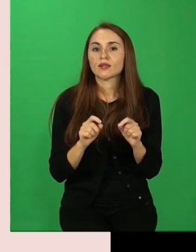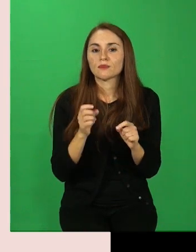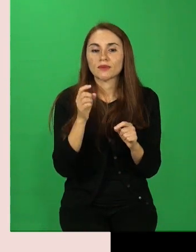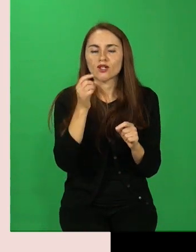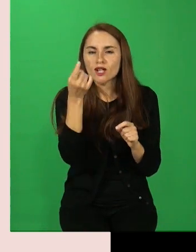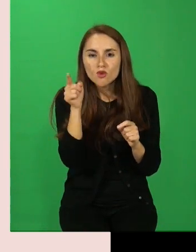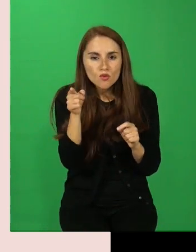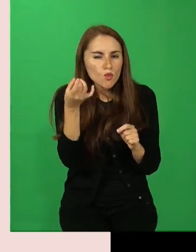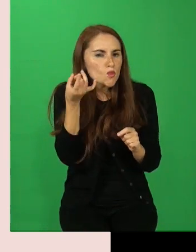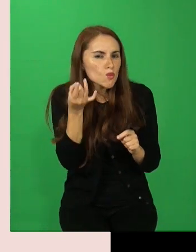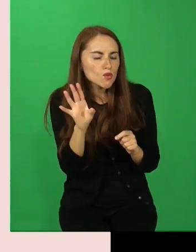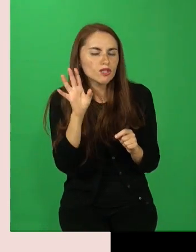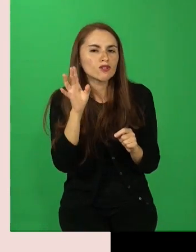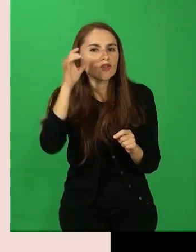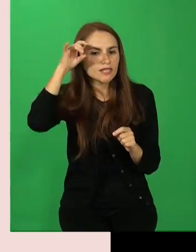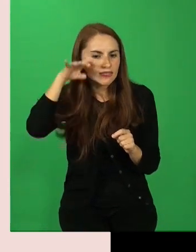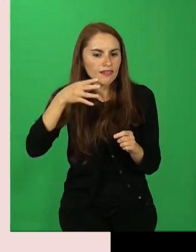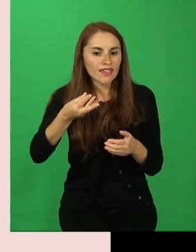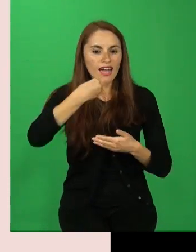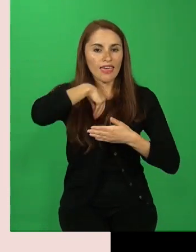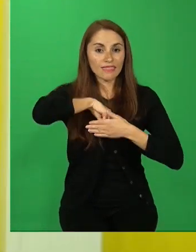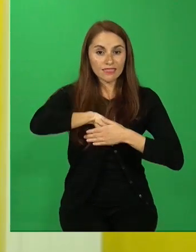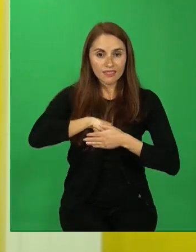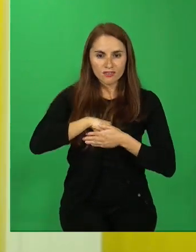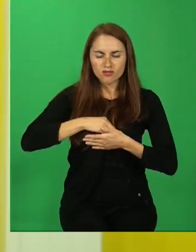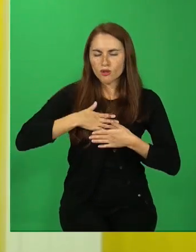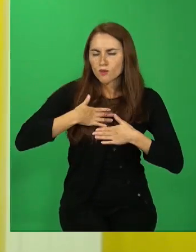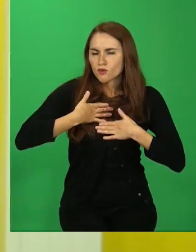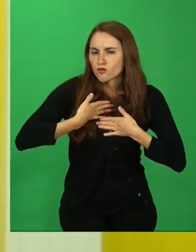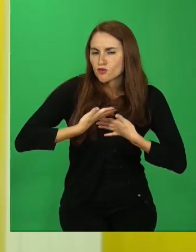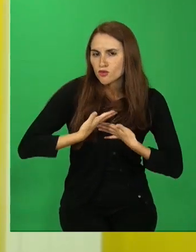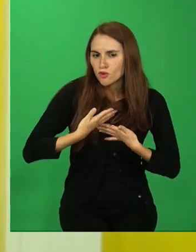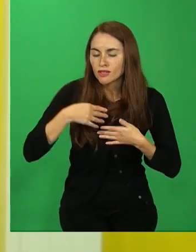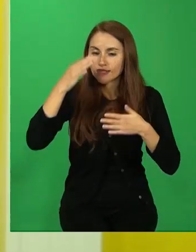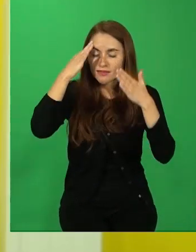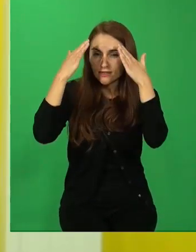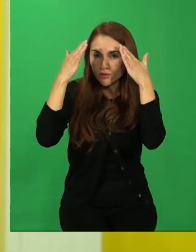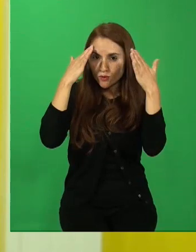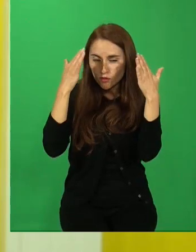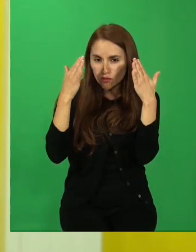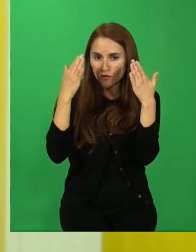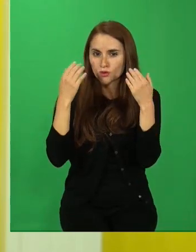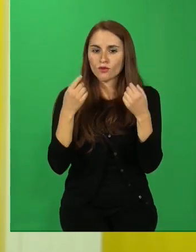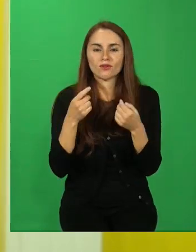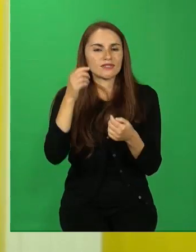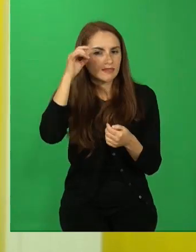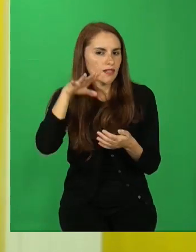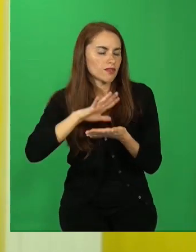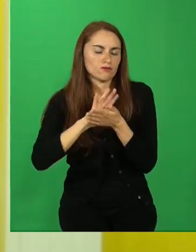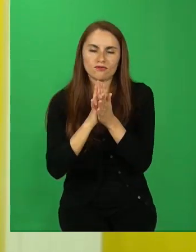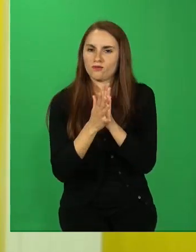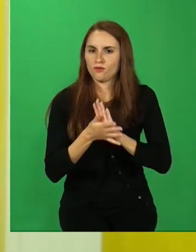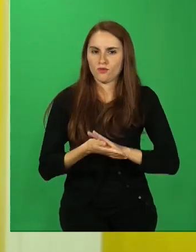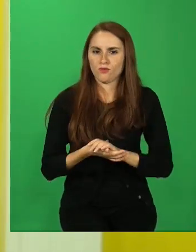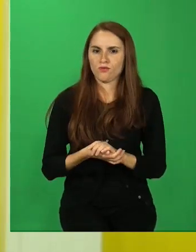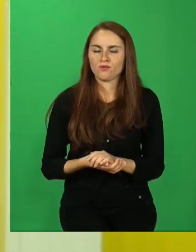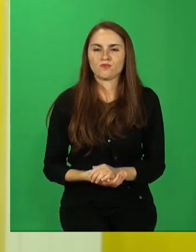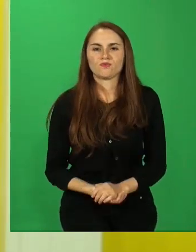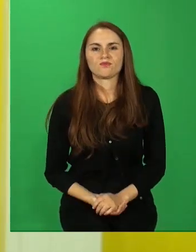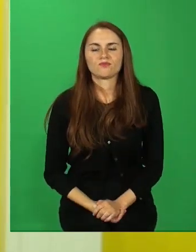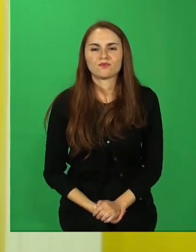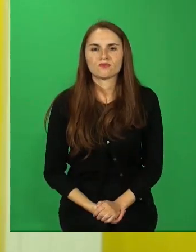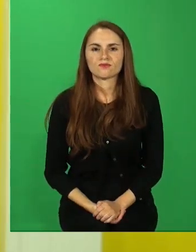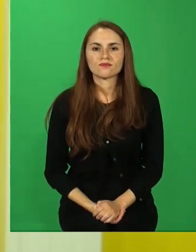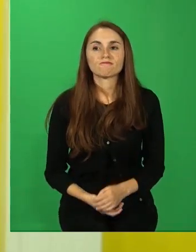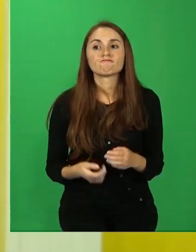la interioridad, lo que sucede, digamos, psicológicamente o internamente en los